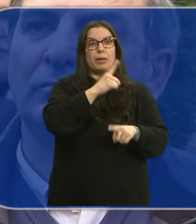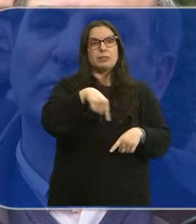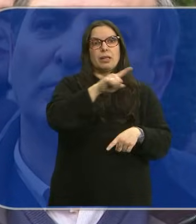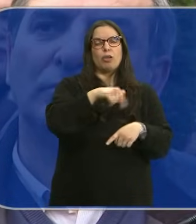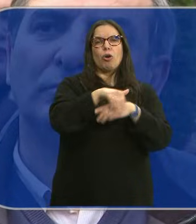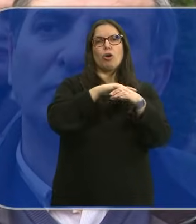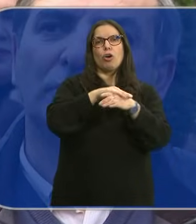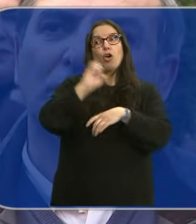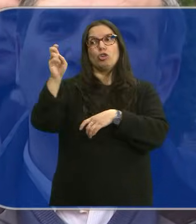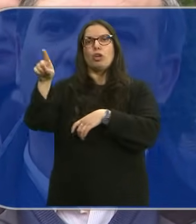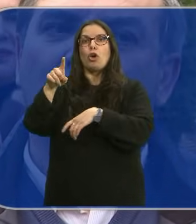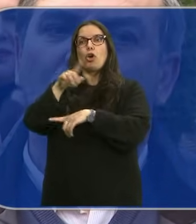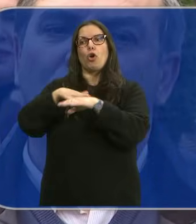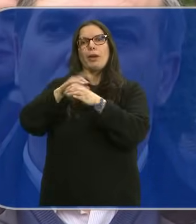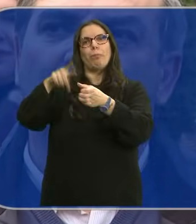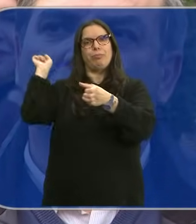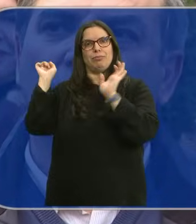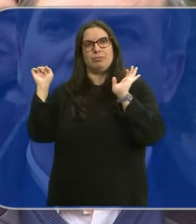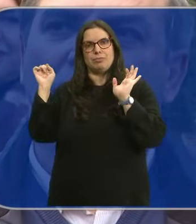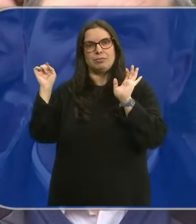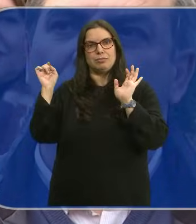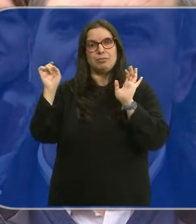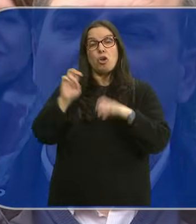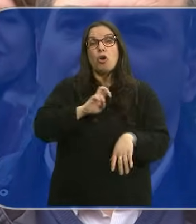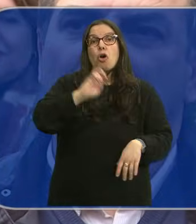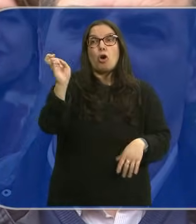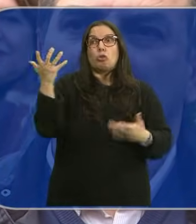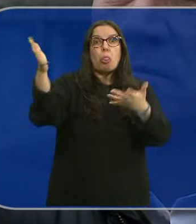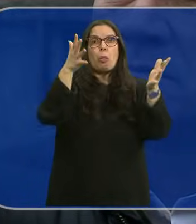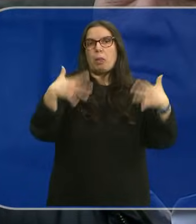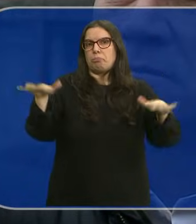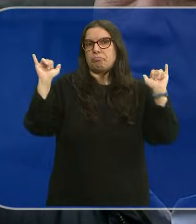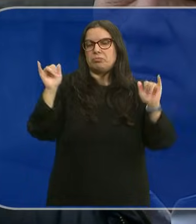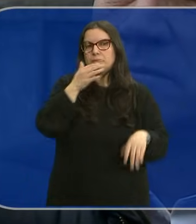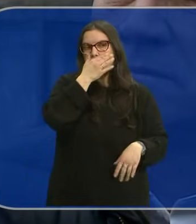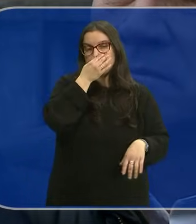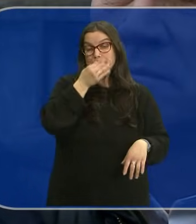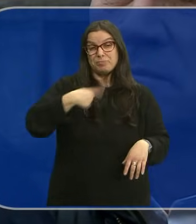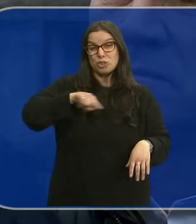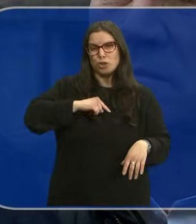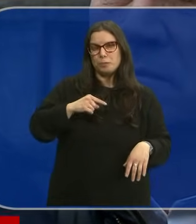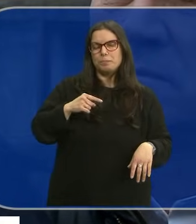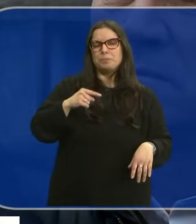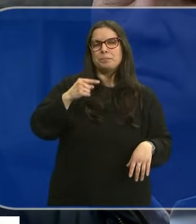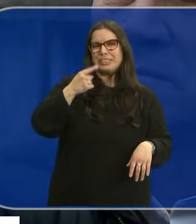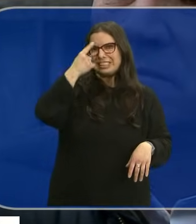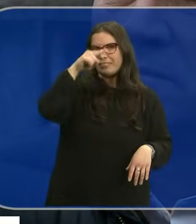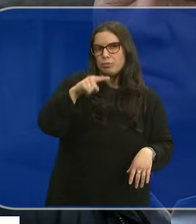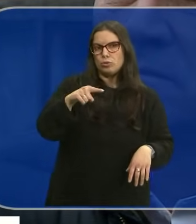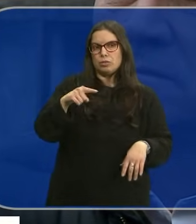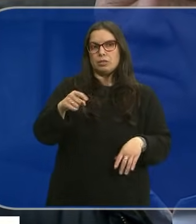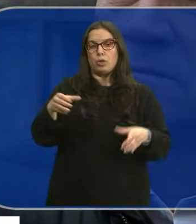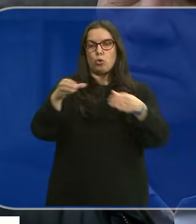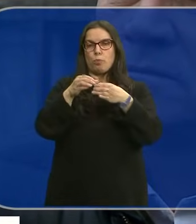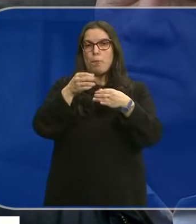los gobiernos, no quieren estar, y otras ni siquiera están ni se las espera. Desde que conocemos que a la izquierda del